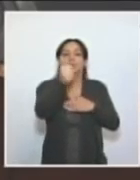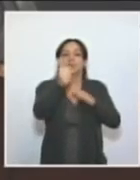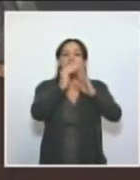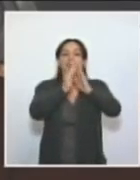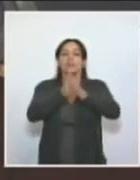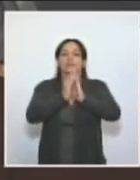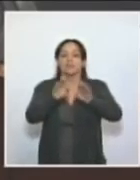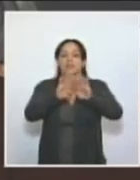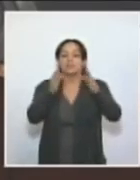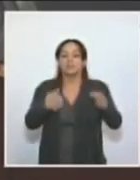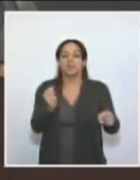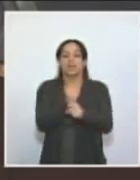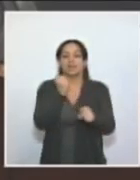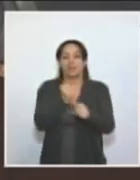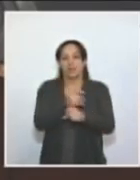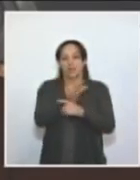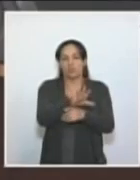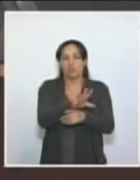donde tienen